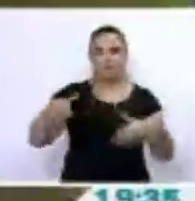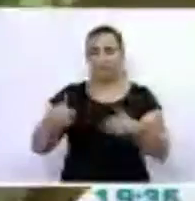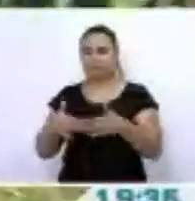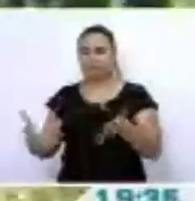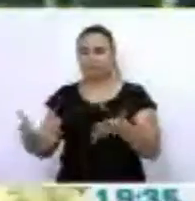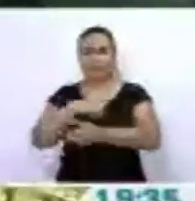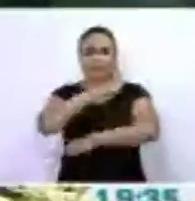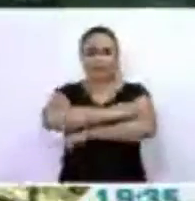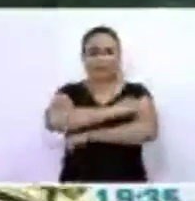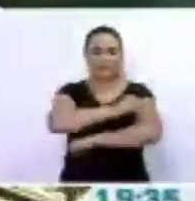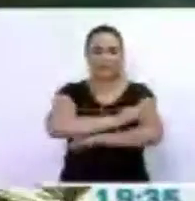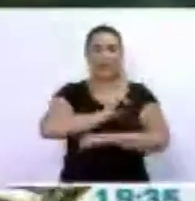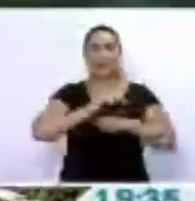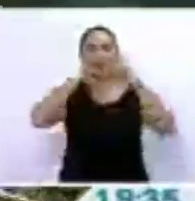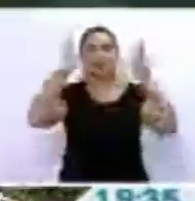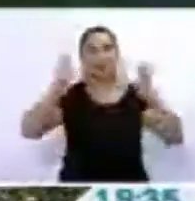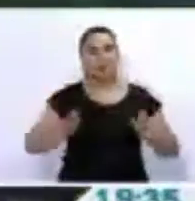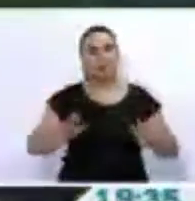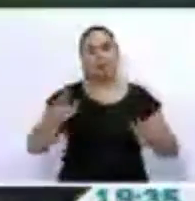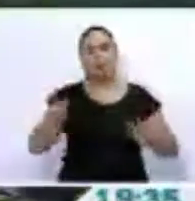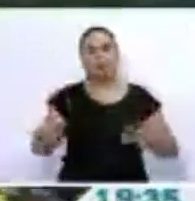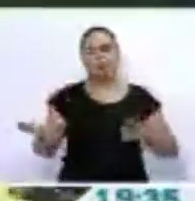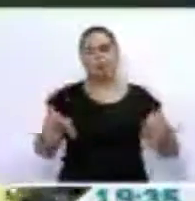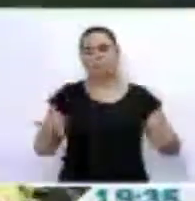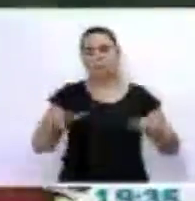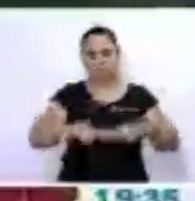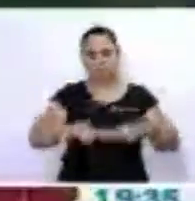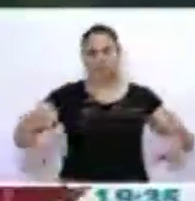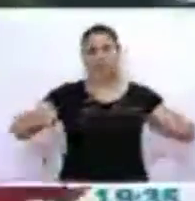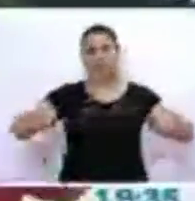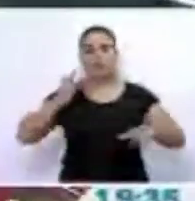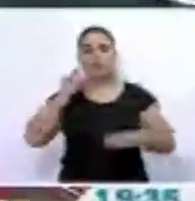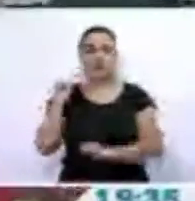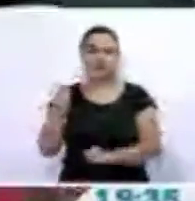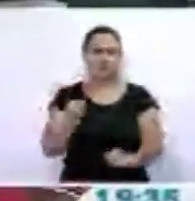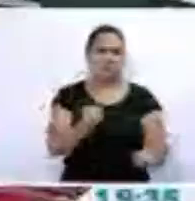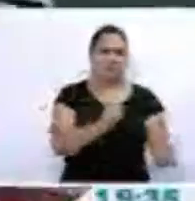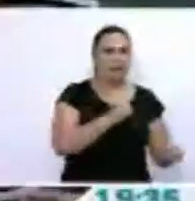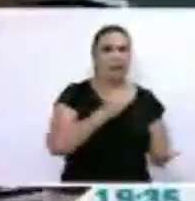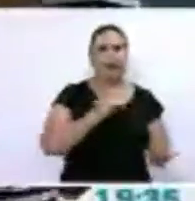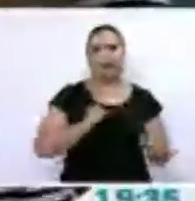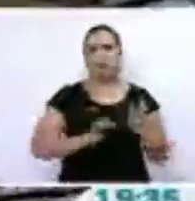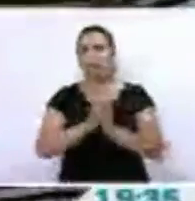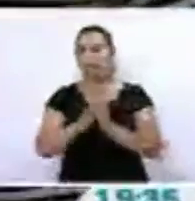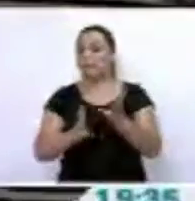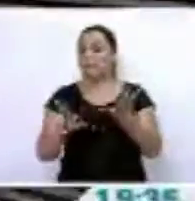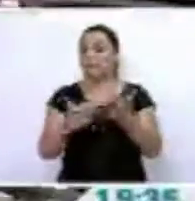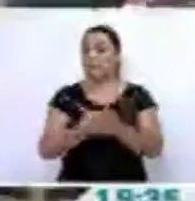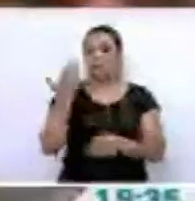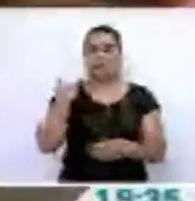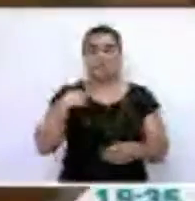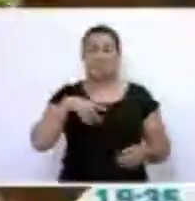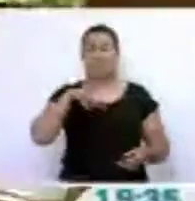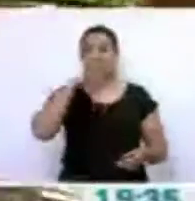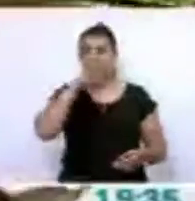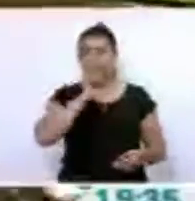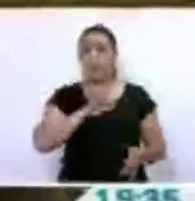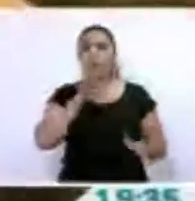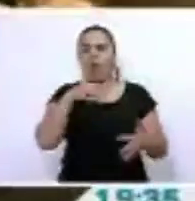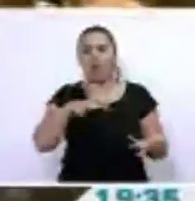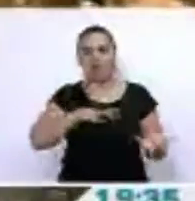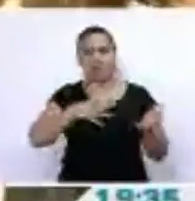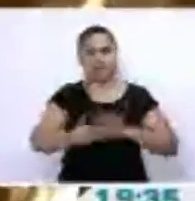ventanas de la carpa, a volver a habilitar el escenario, a limpiar las riberas, toda la hierba, pues estaba todo un poco mangas por hombro, ¿no? Y ahora